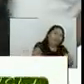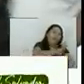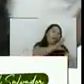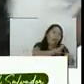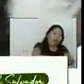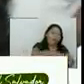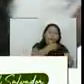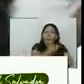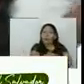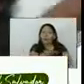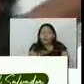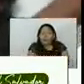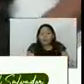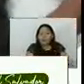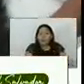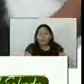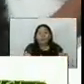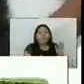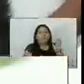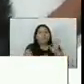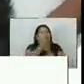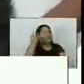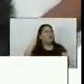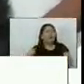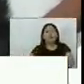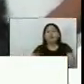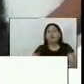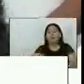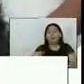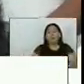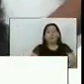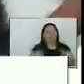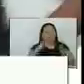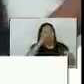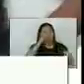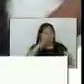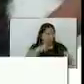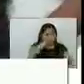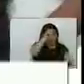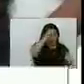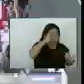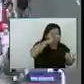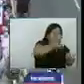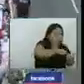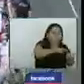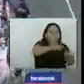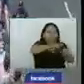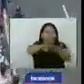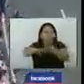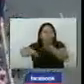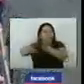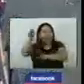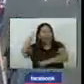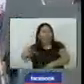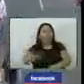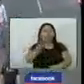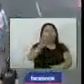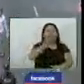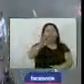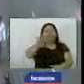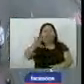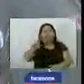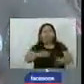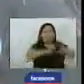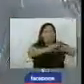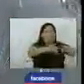pagando el incremento siempre. O sea, por un lado se le da, pero por el otro se le quita. Son más de 200 sindicatos